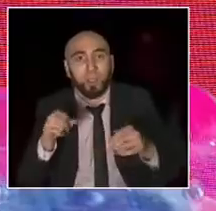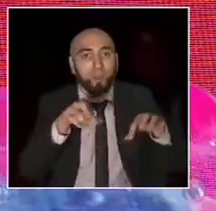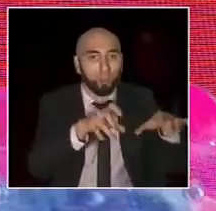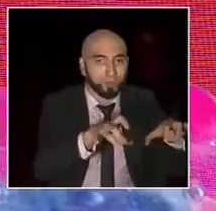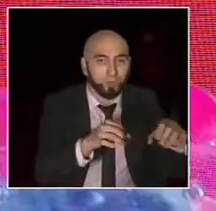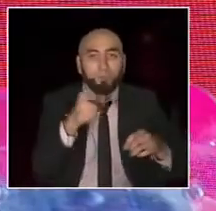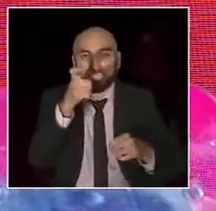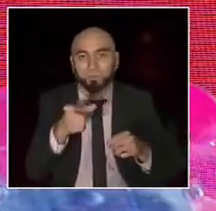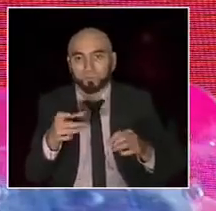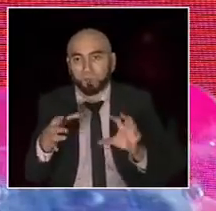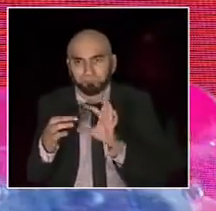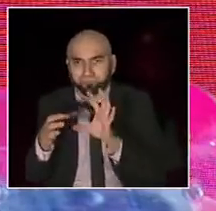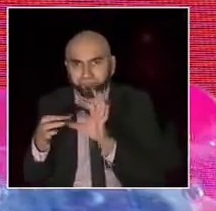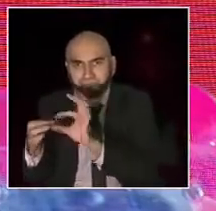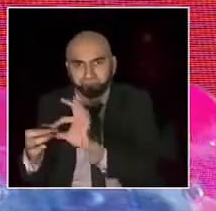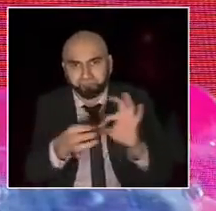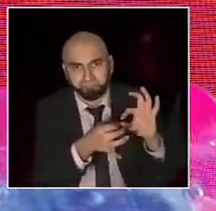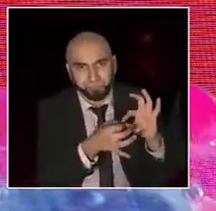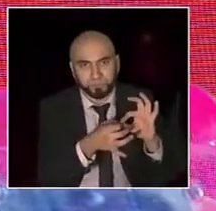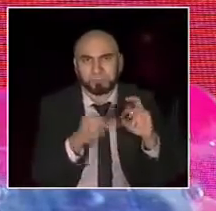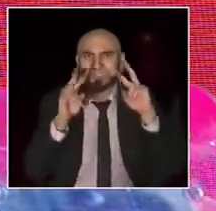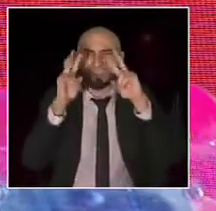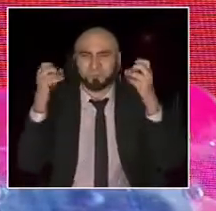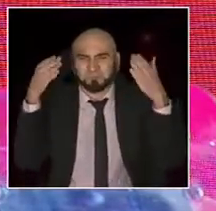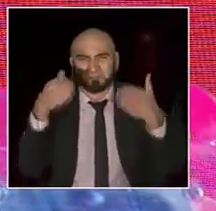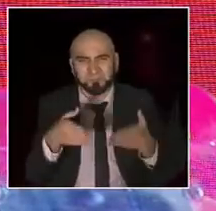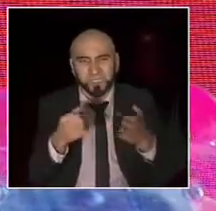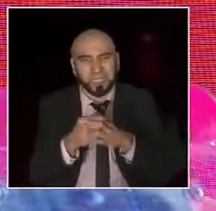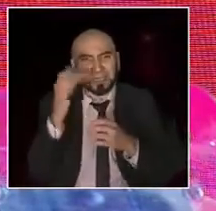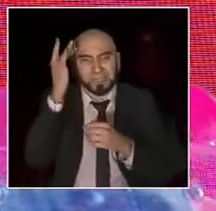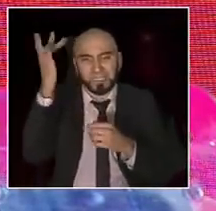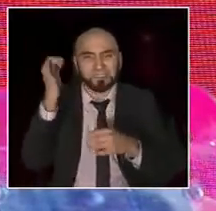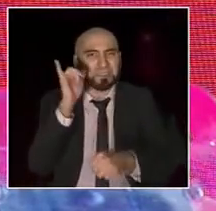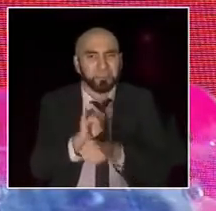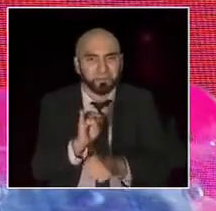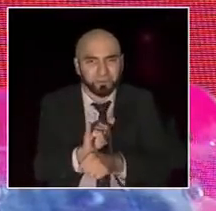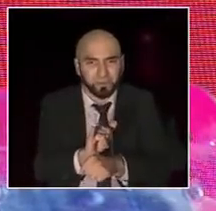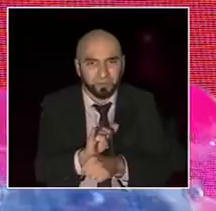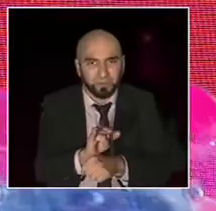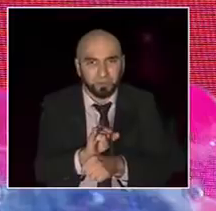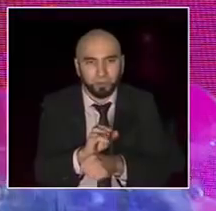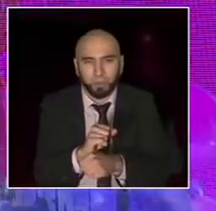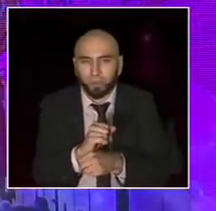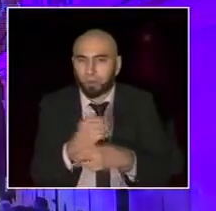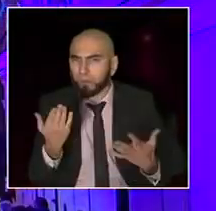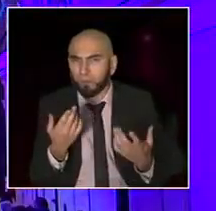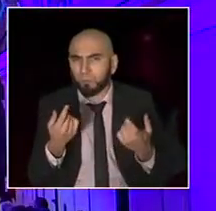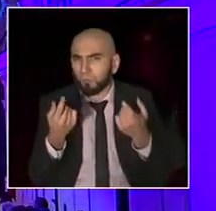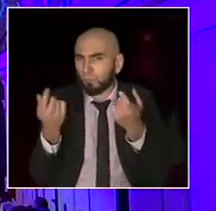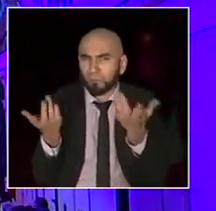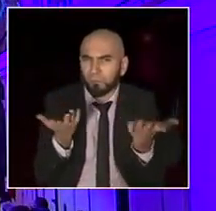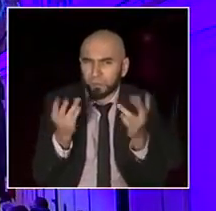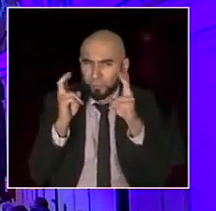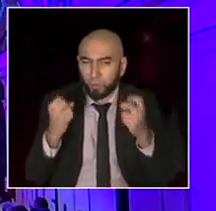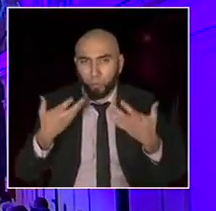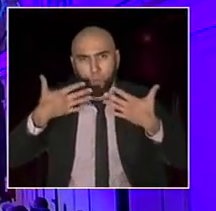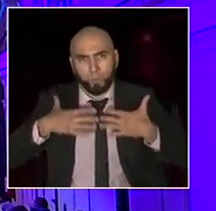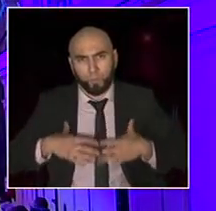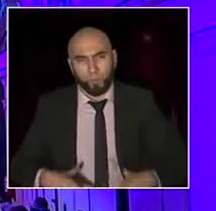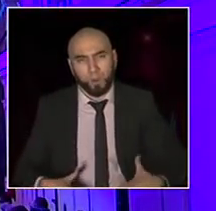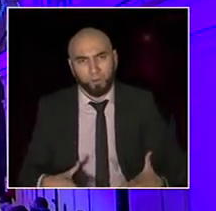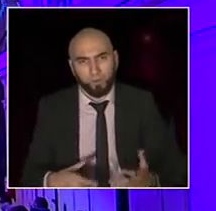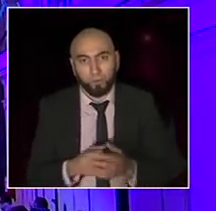marco de la inteligencia artificial. Lo más parecido a esto es el cuerpo humano. Todos sabemos que para vivir